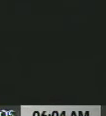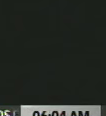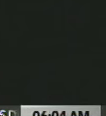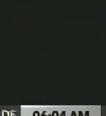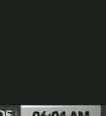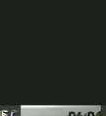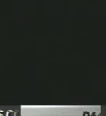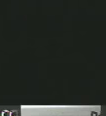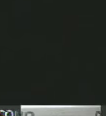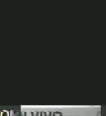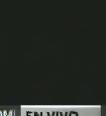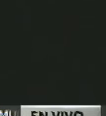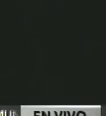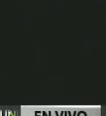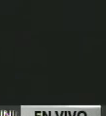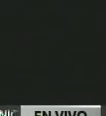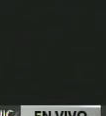señor.